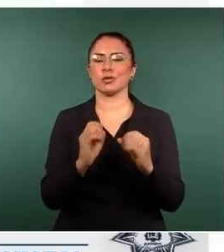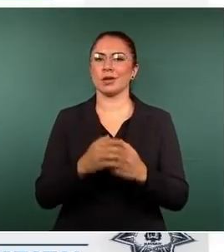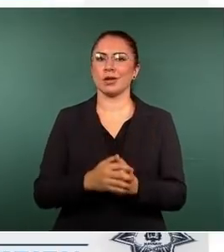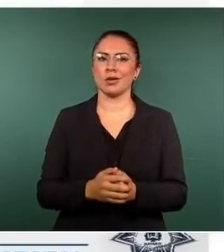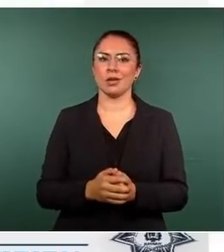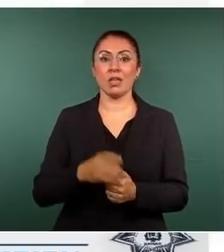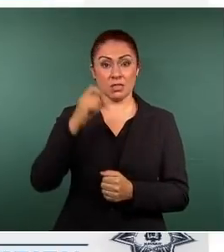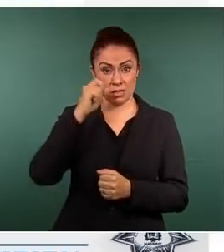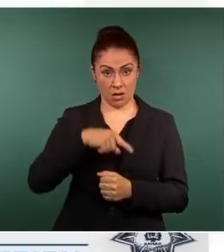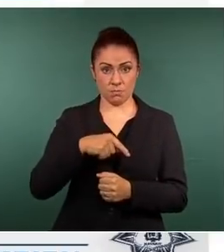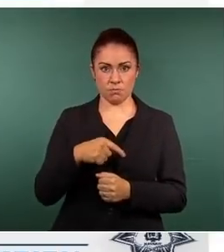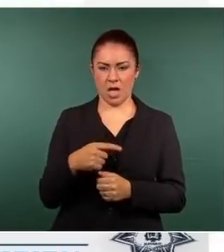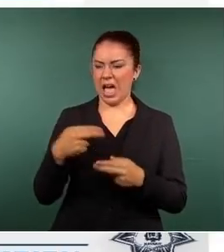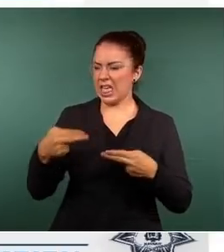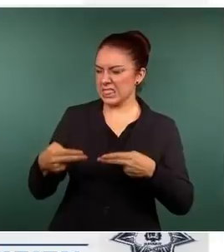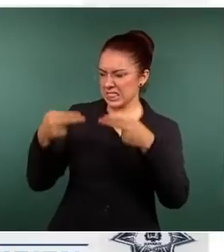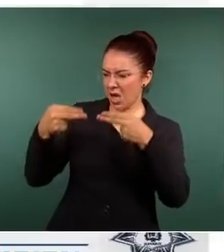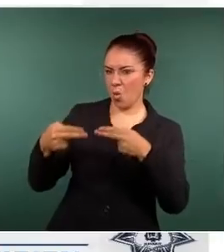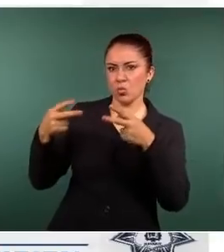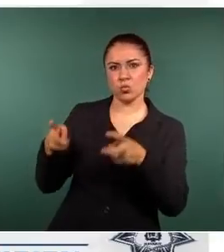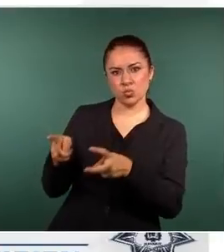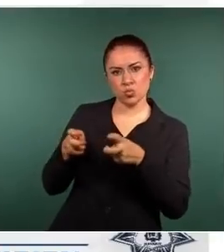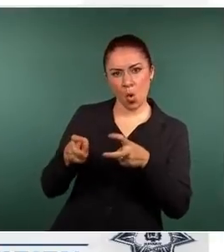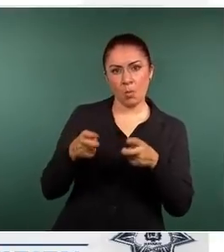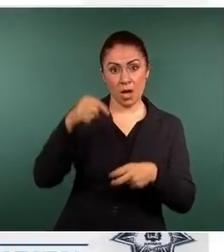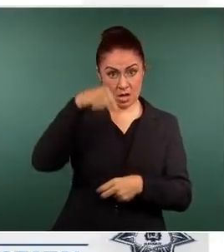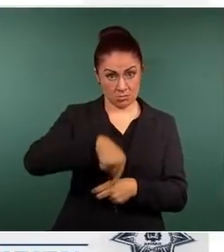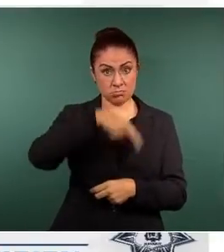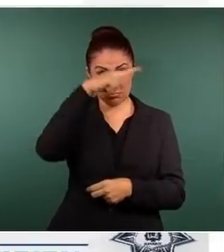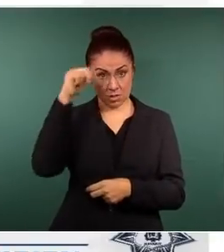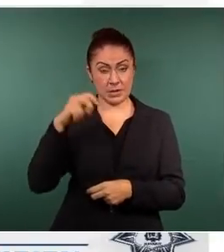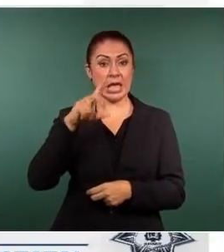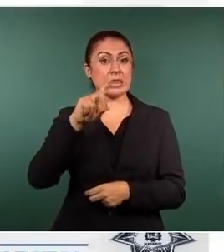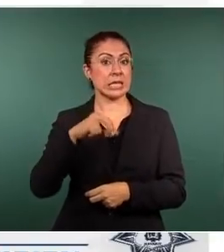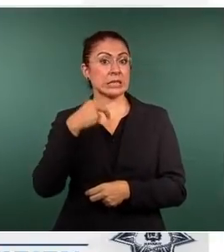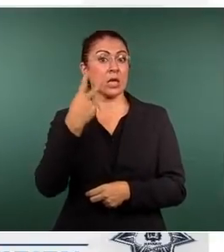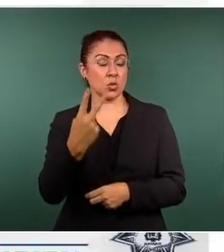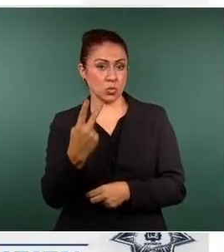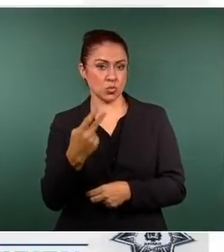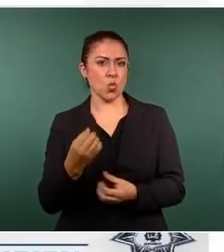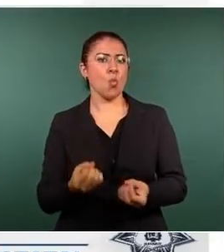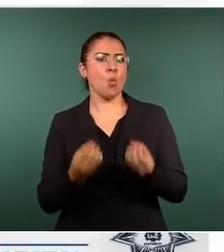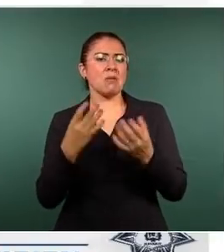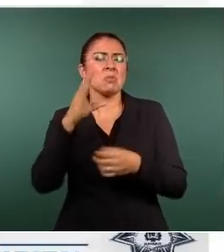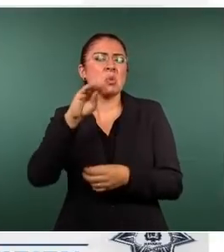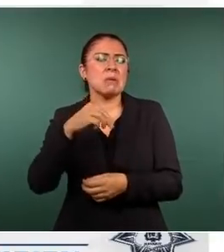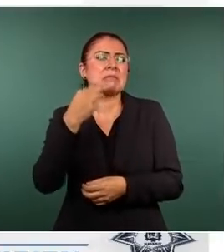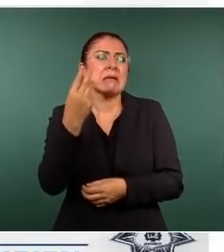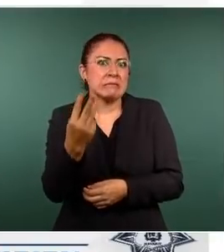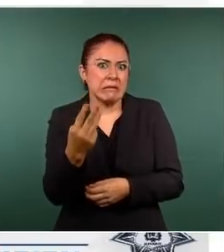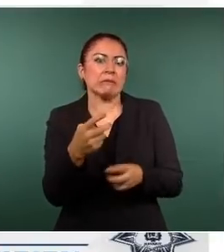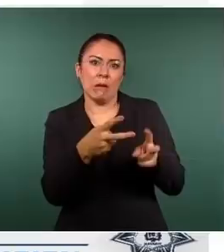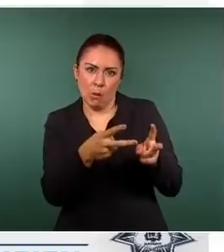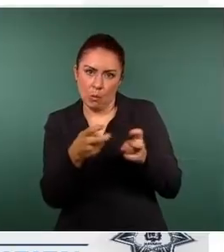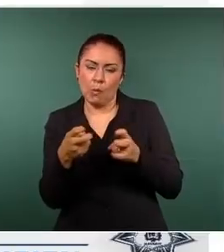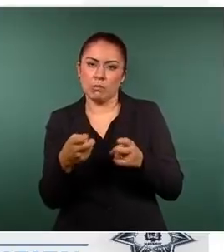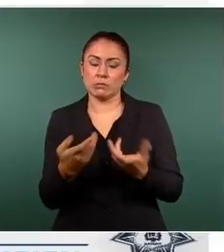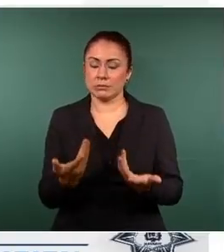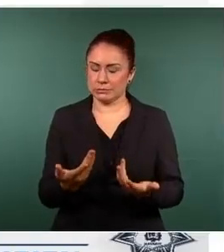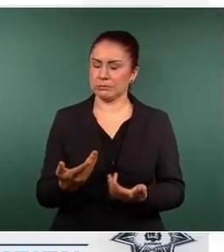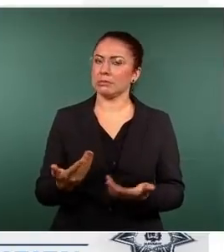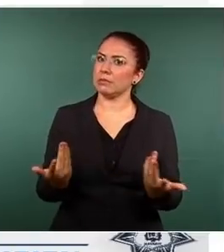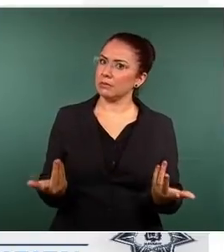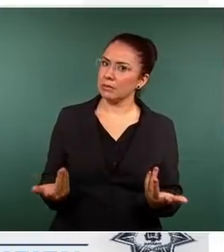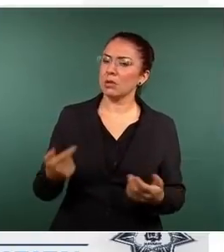robo de negocio el estado es el número 32 con apenas 93 incidencias a pesar de las cifras alentadoras